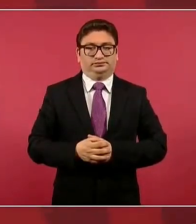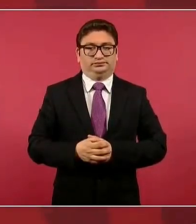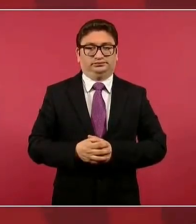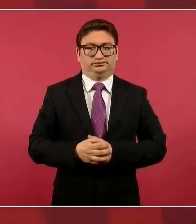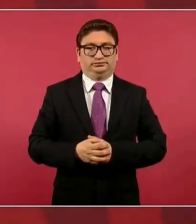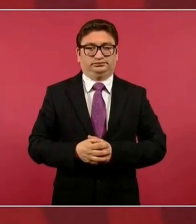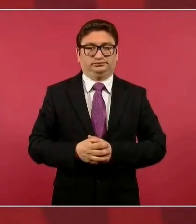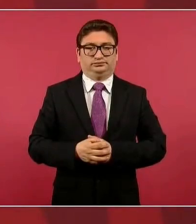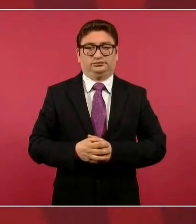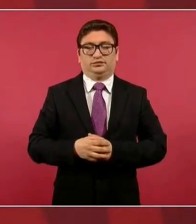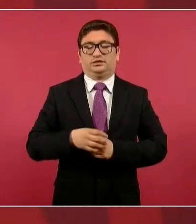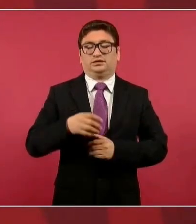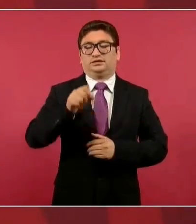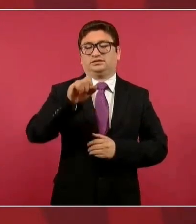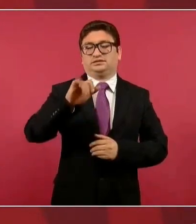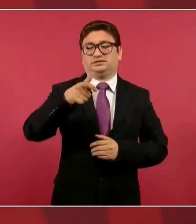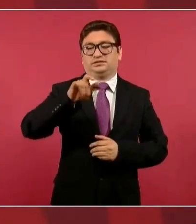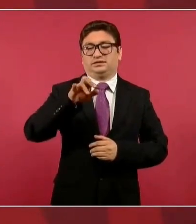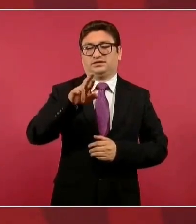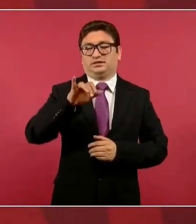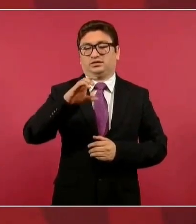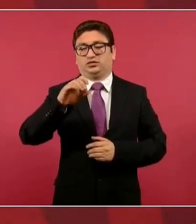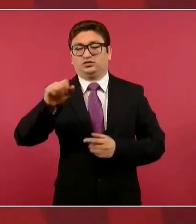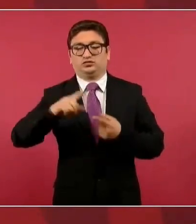Los Siqueiros, los Riveras,